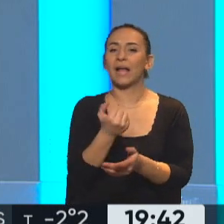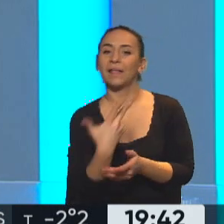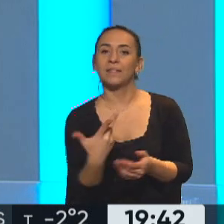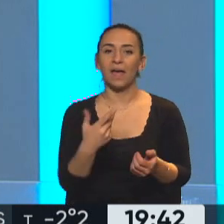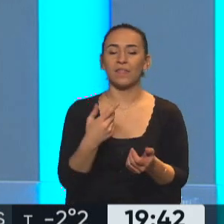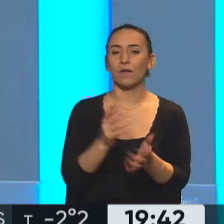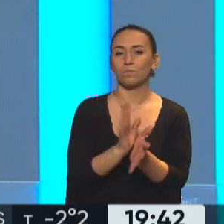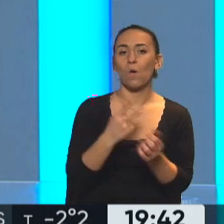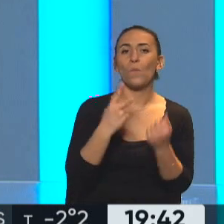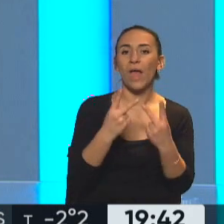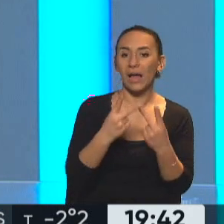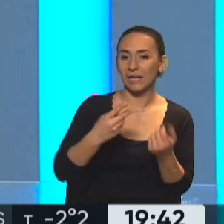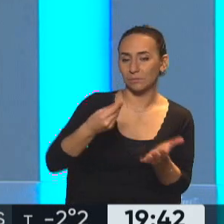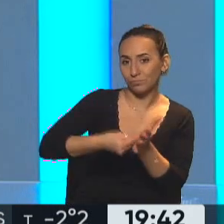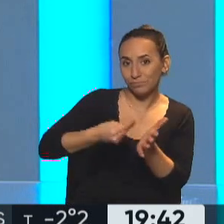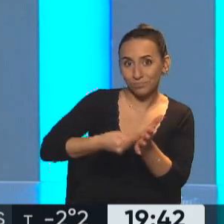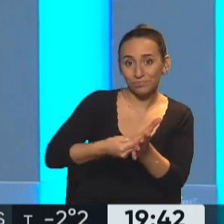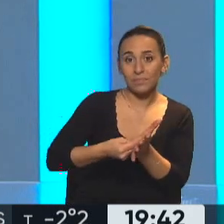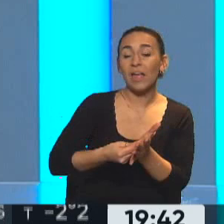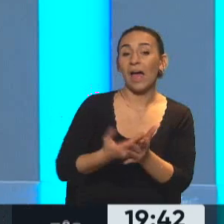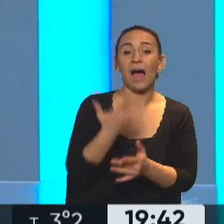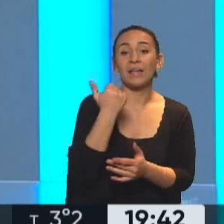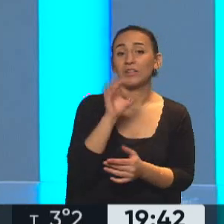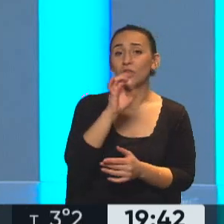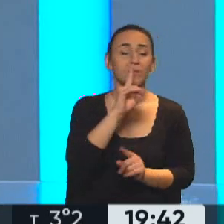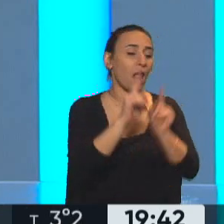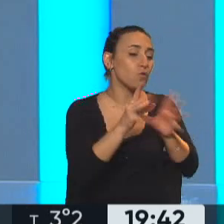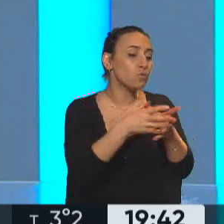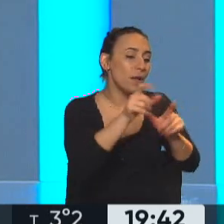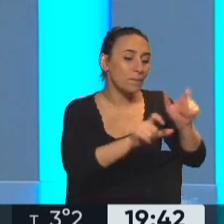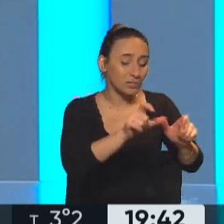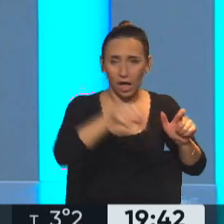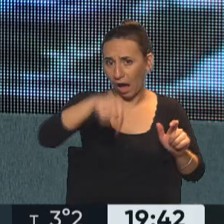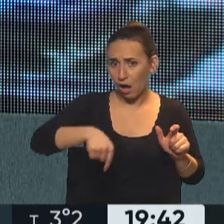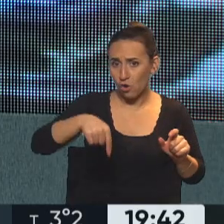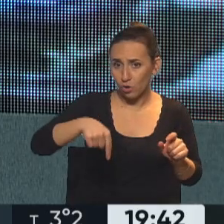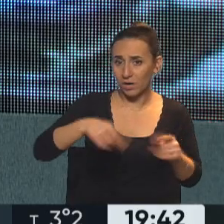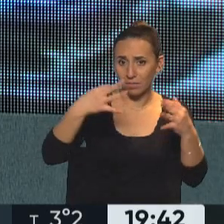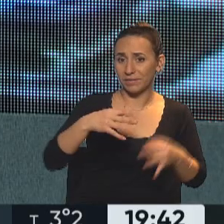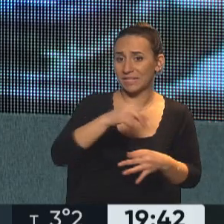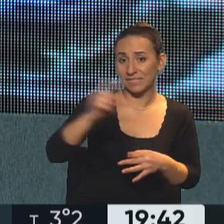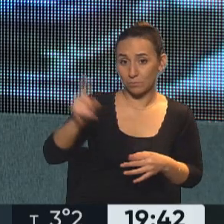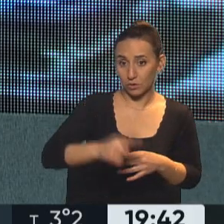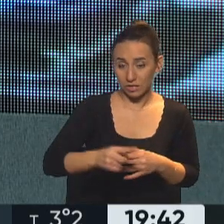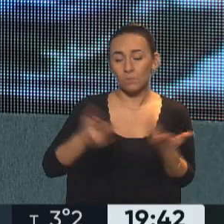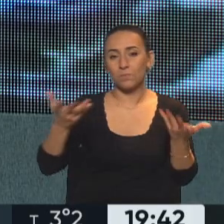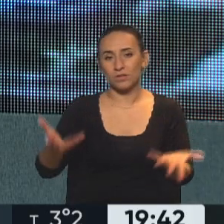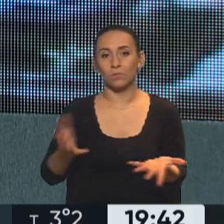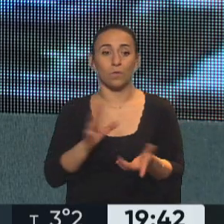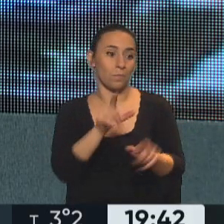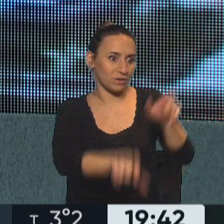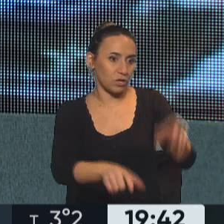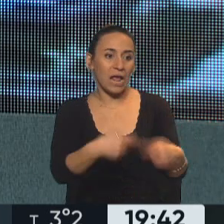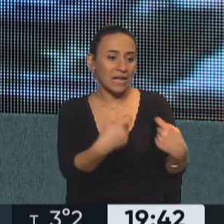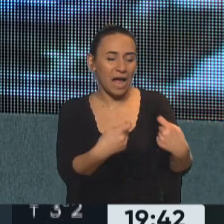un 50%, un sector de la población, ahora este sector la idea lo va es a tener, amortiguar, digamos, ¿no? De alguna manera los gastos de la gente,